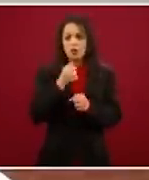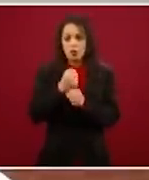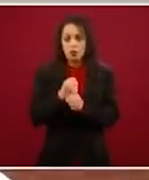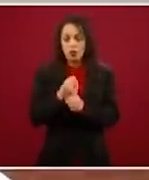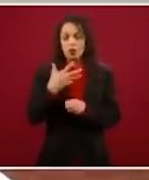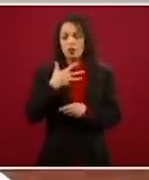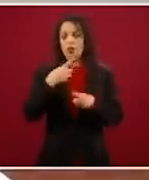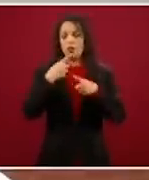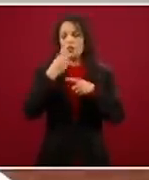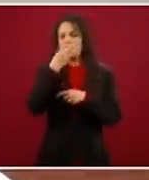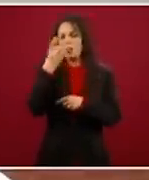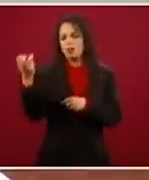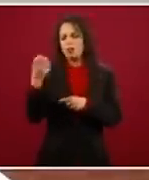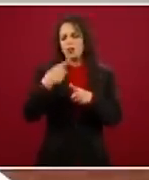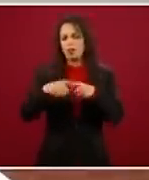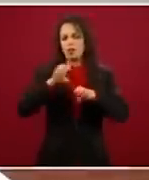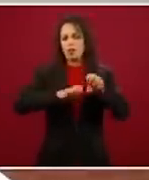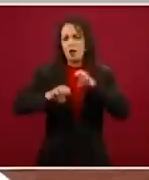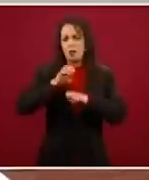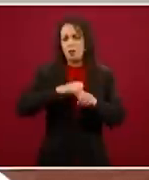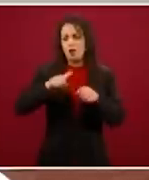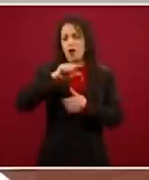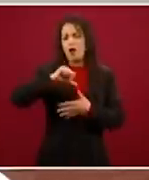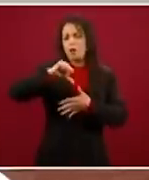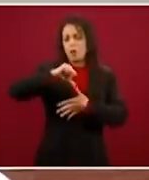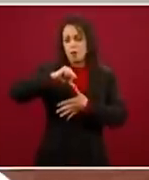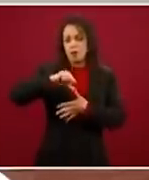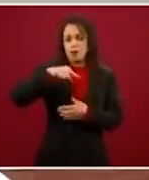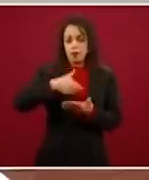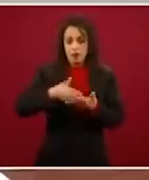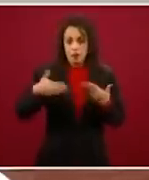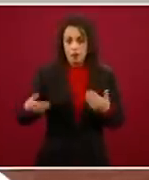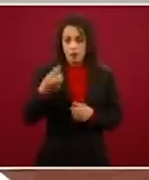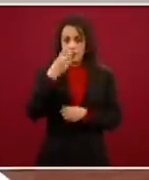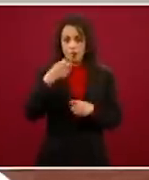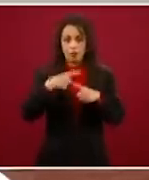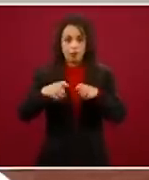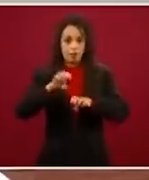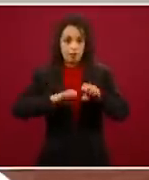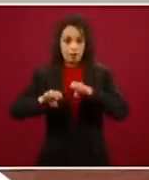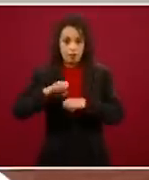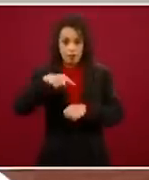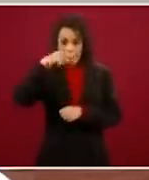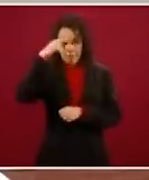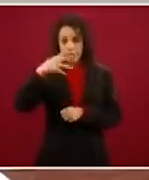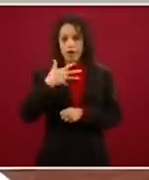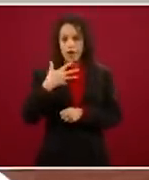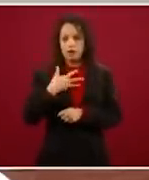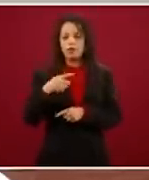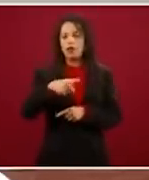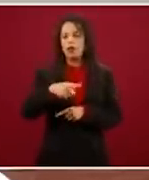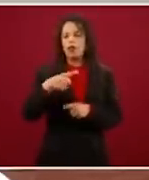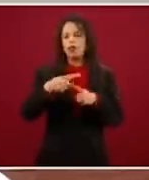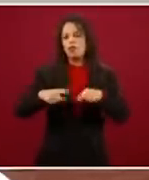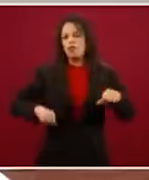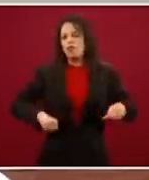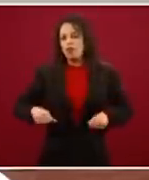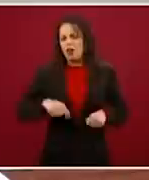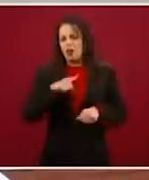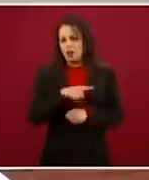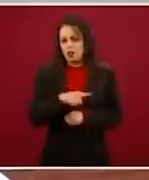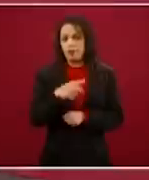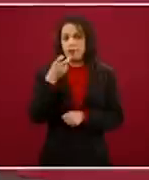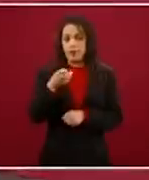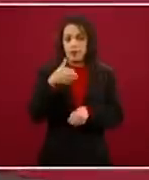300 empresas a nivel de América Latina. Hoy hay 300 empresas en México que tienen alguna actividad relacionada con las fintech, y el menor